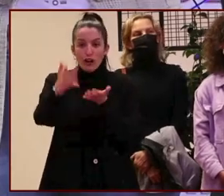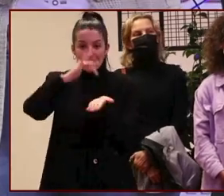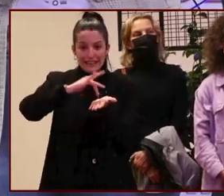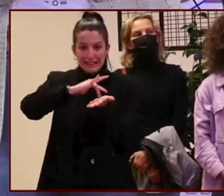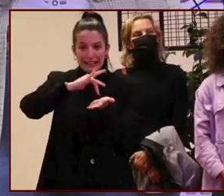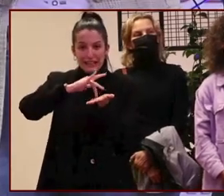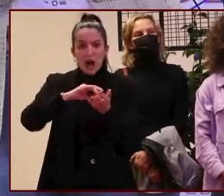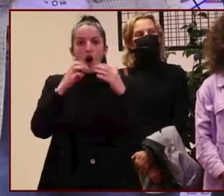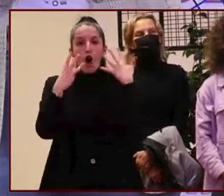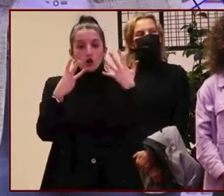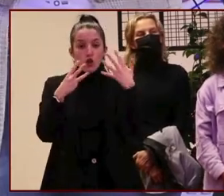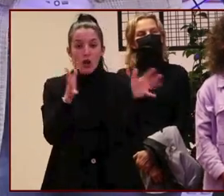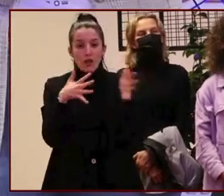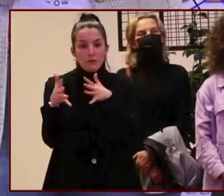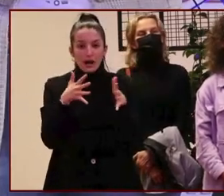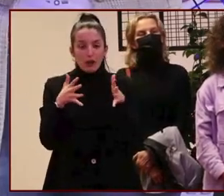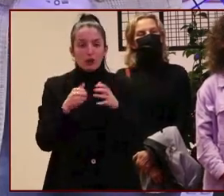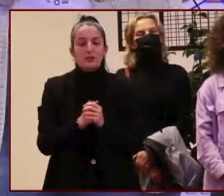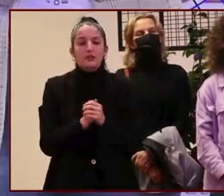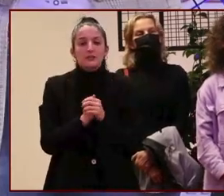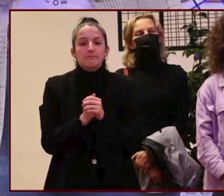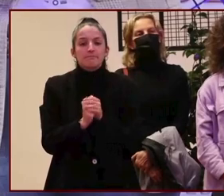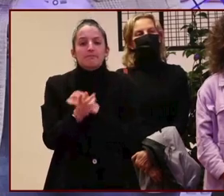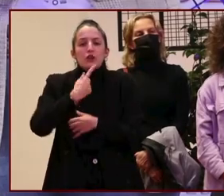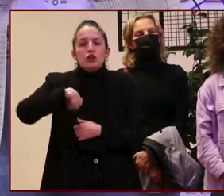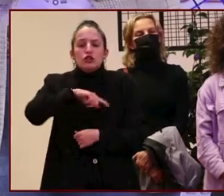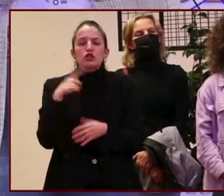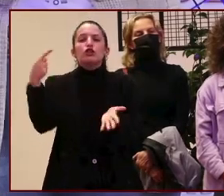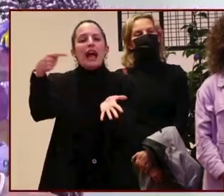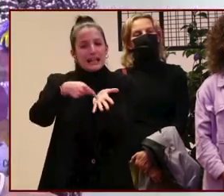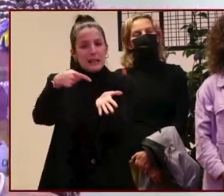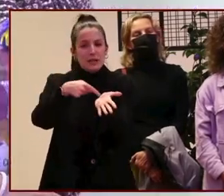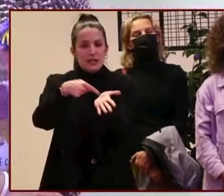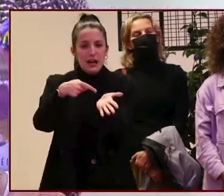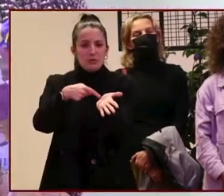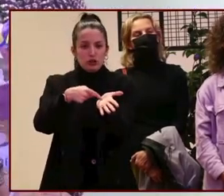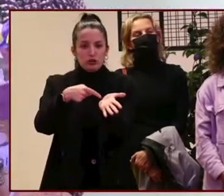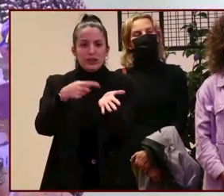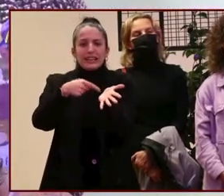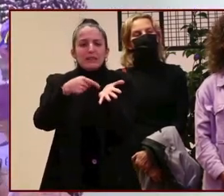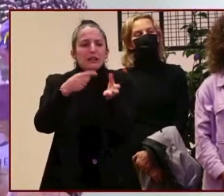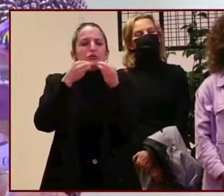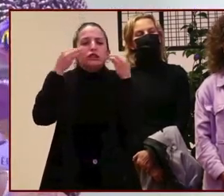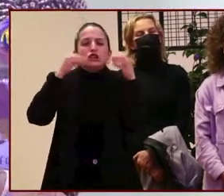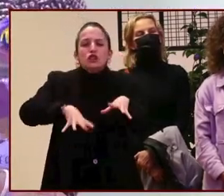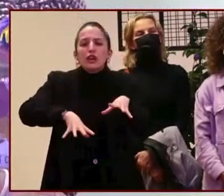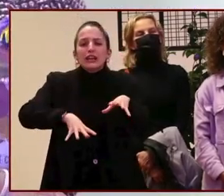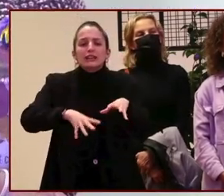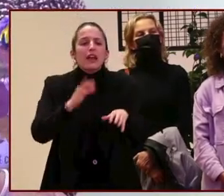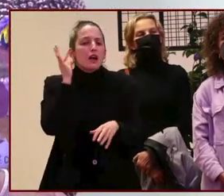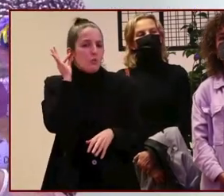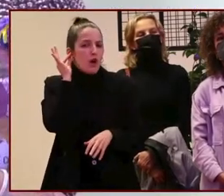de marzo nos reivindicamos las historias las